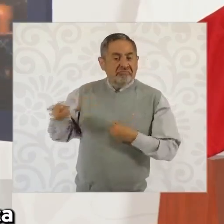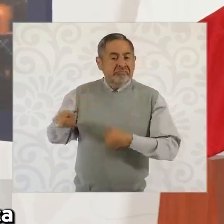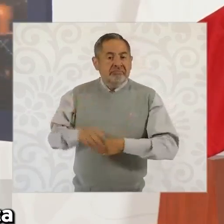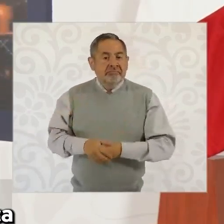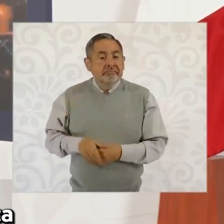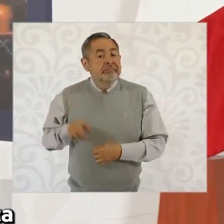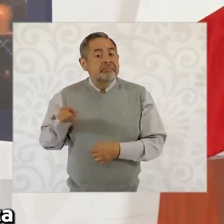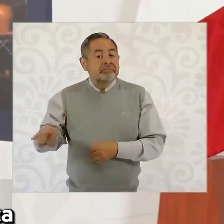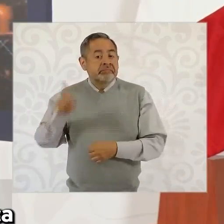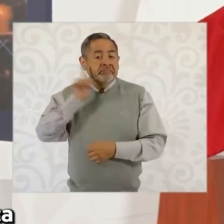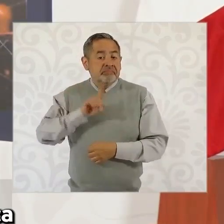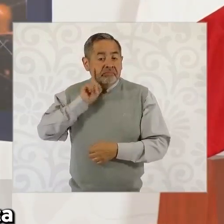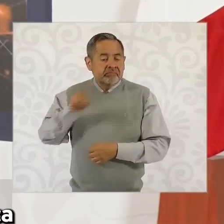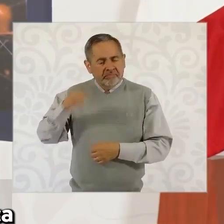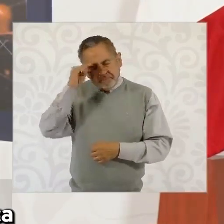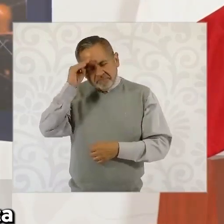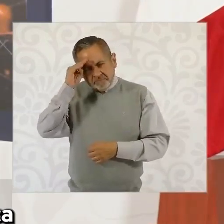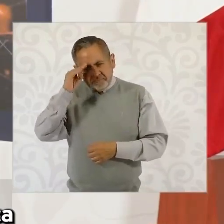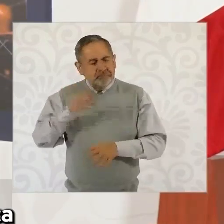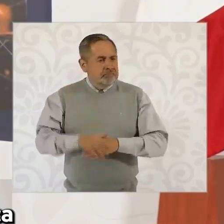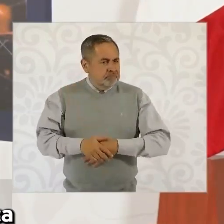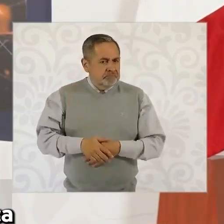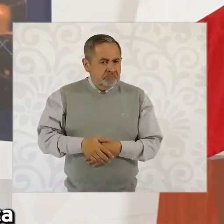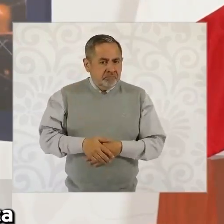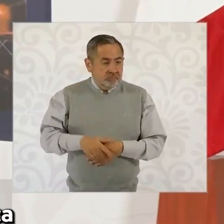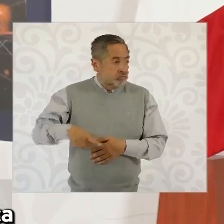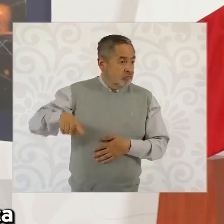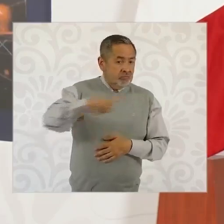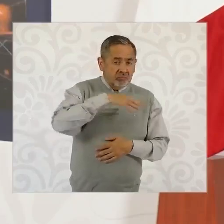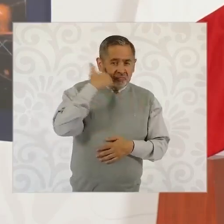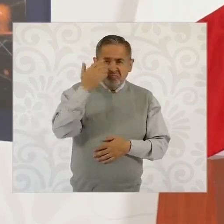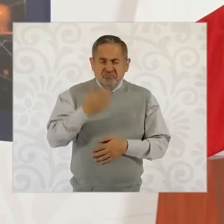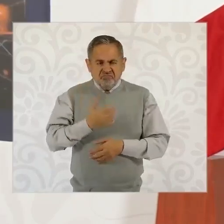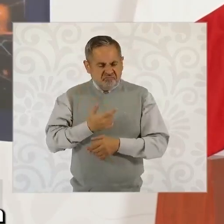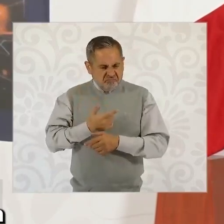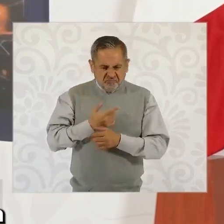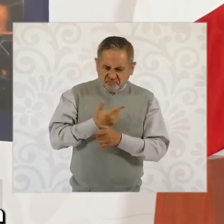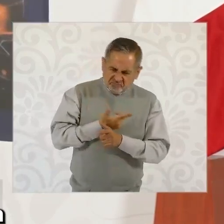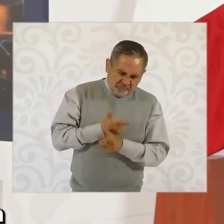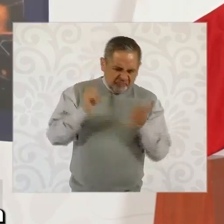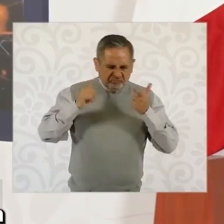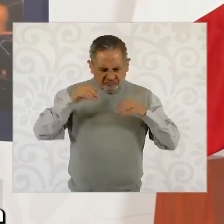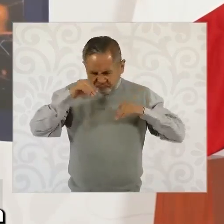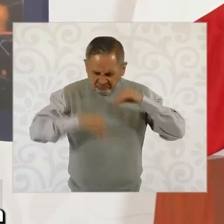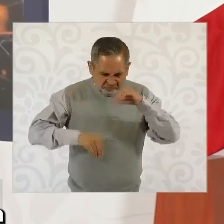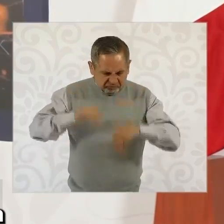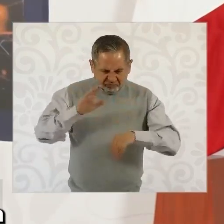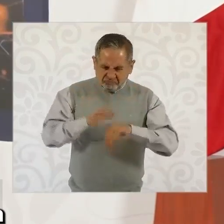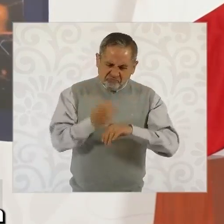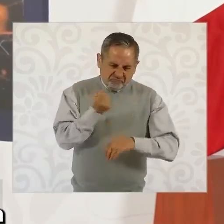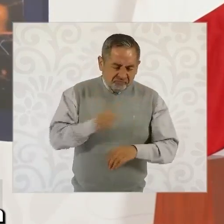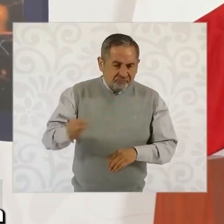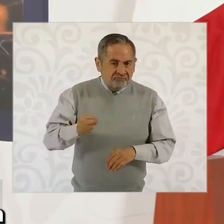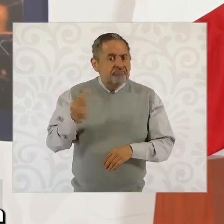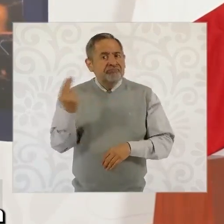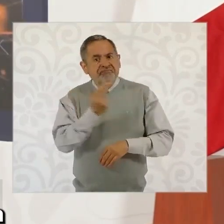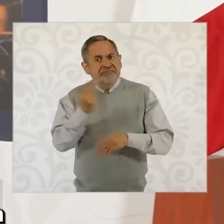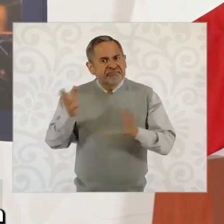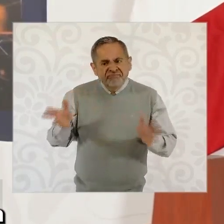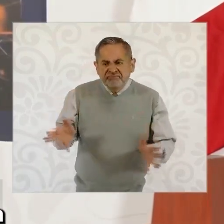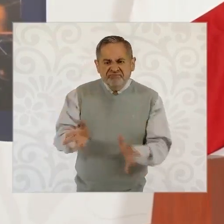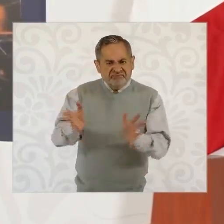Alejandra pensaba: cualquier país que busque independencia tecnológica necesita aumentar el número de profesionales dedicados a la